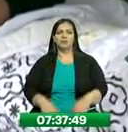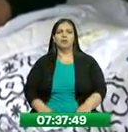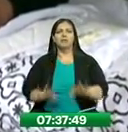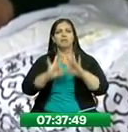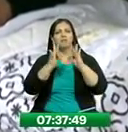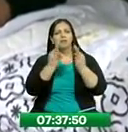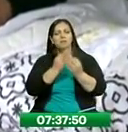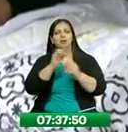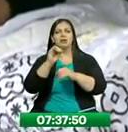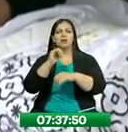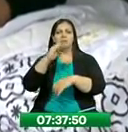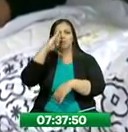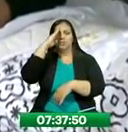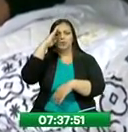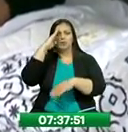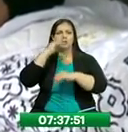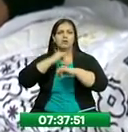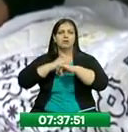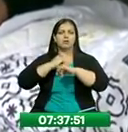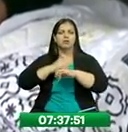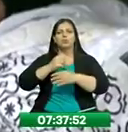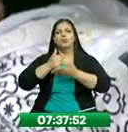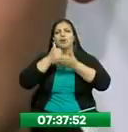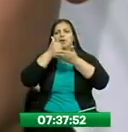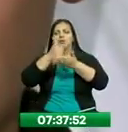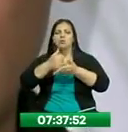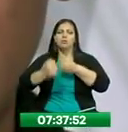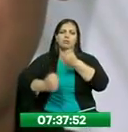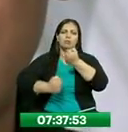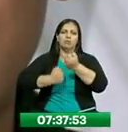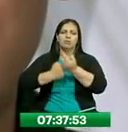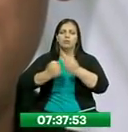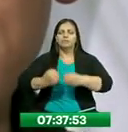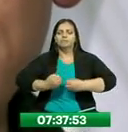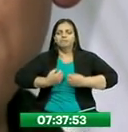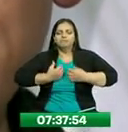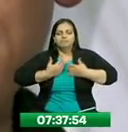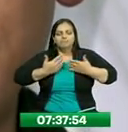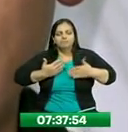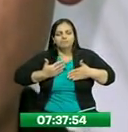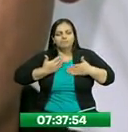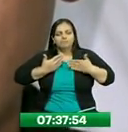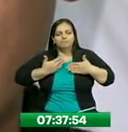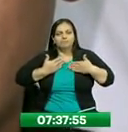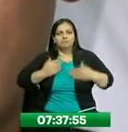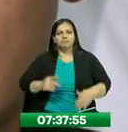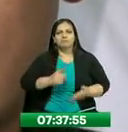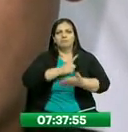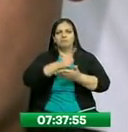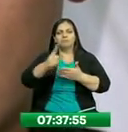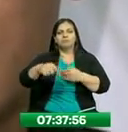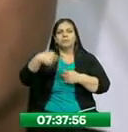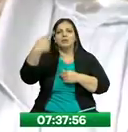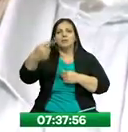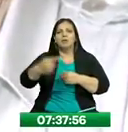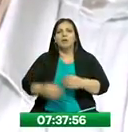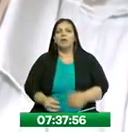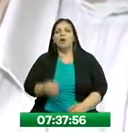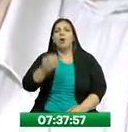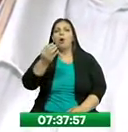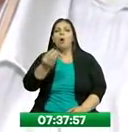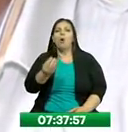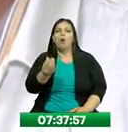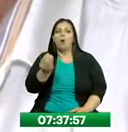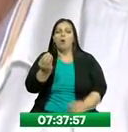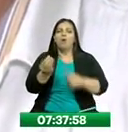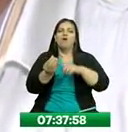ha sido fundamental para mantenerlo de pie, señala, pues en las próximas semanas recibirá una prótesis para su ojo, así lo explica